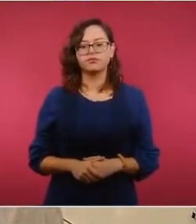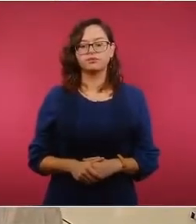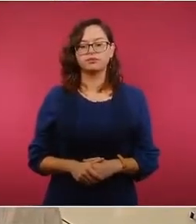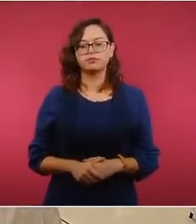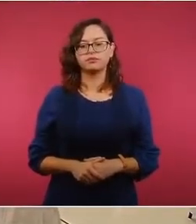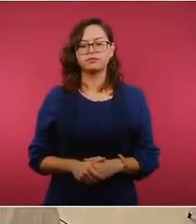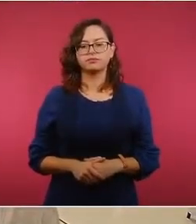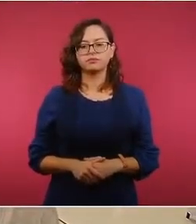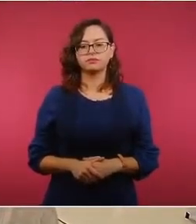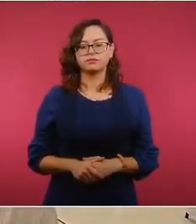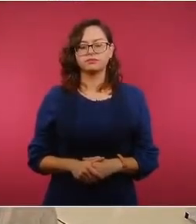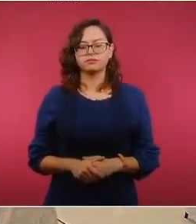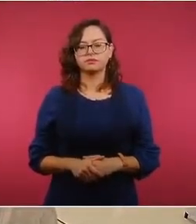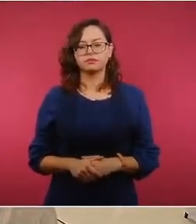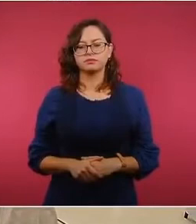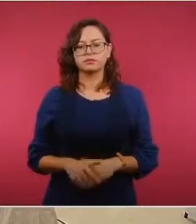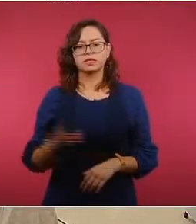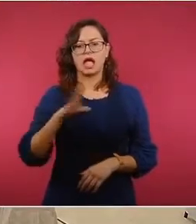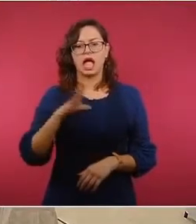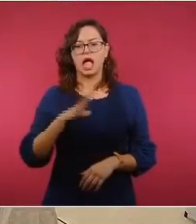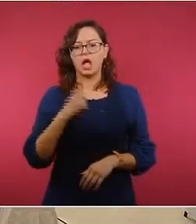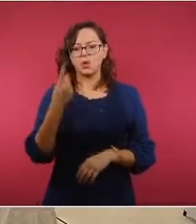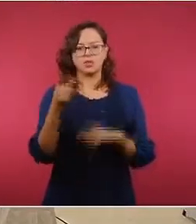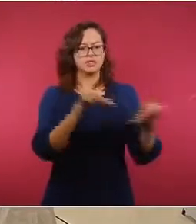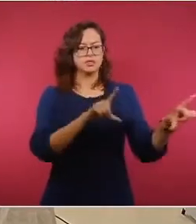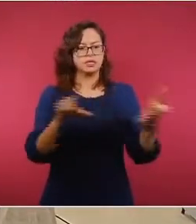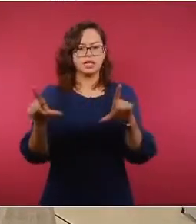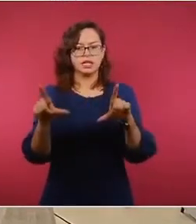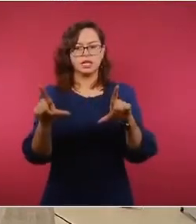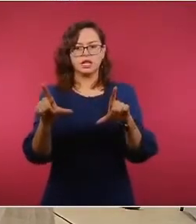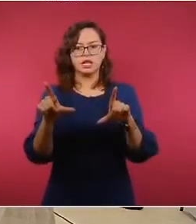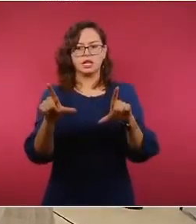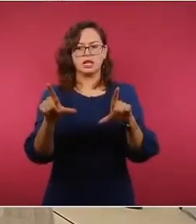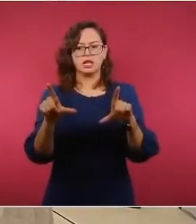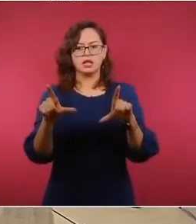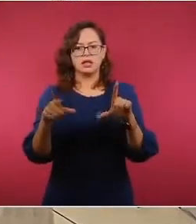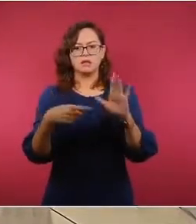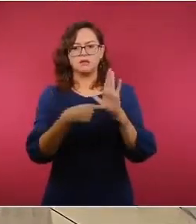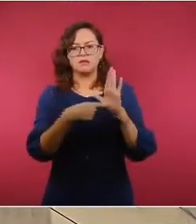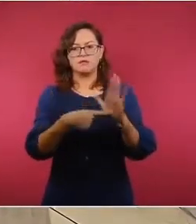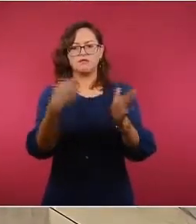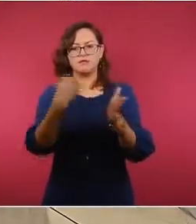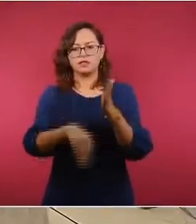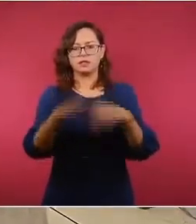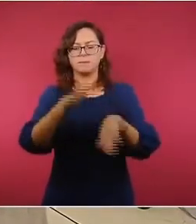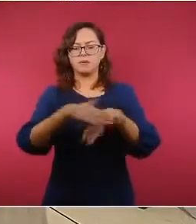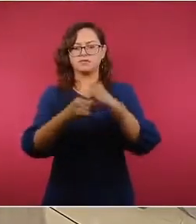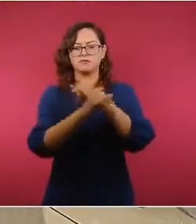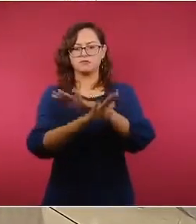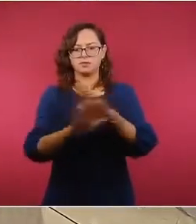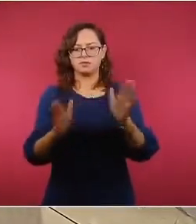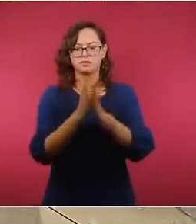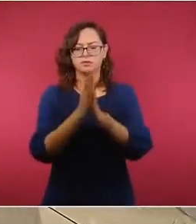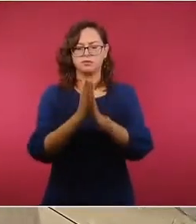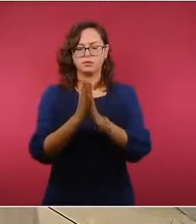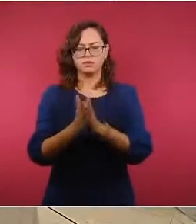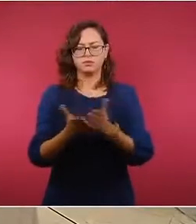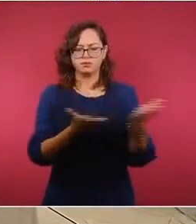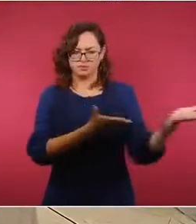de la lotería. A ver, ¿por qué no expliques? Para la información.